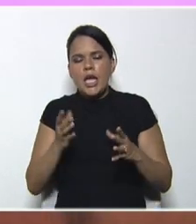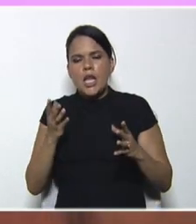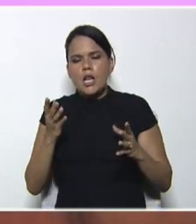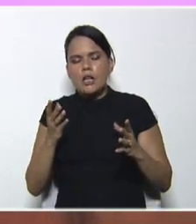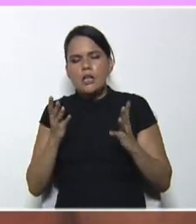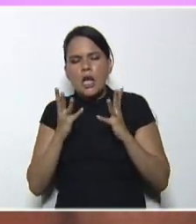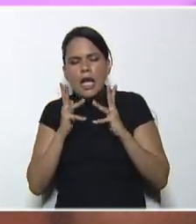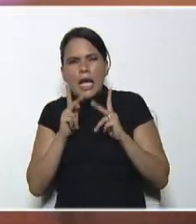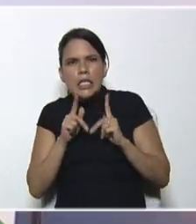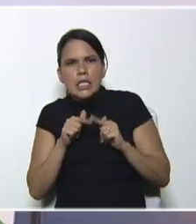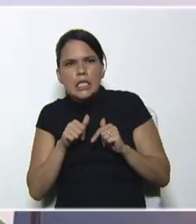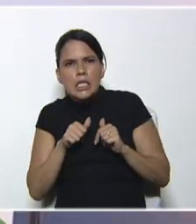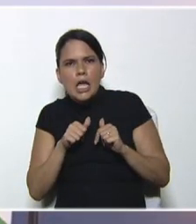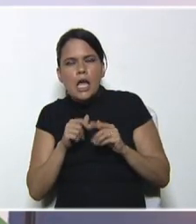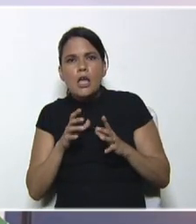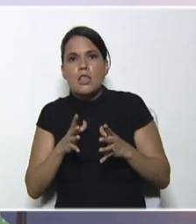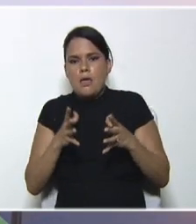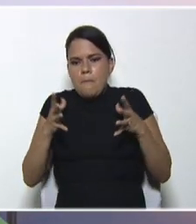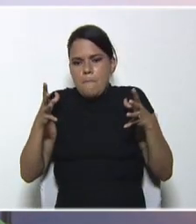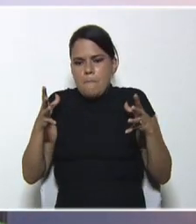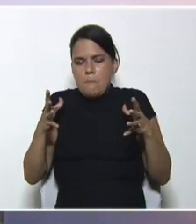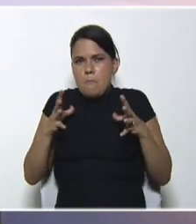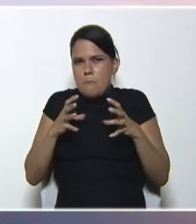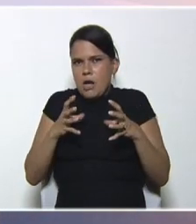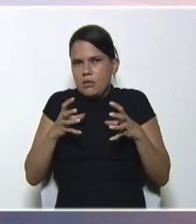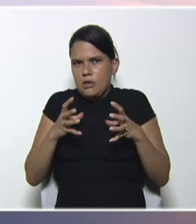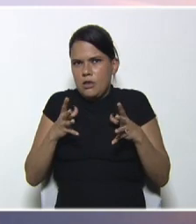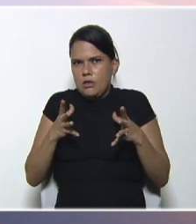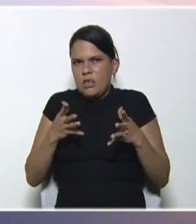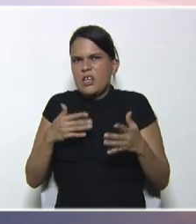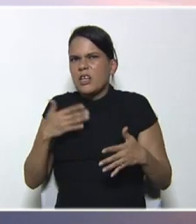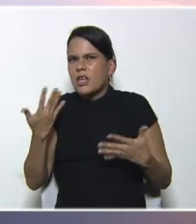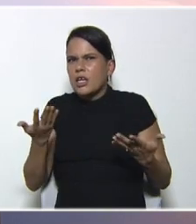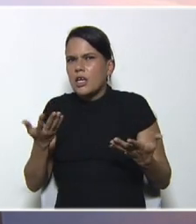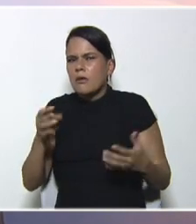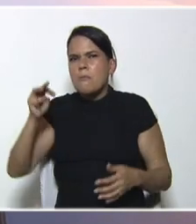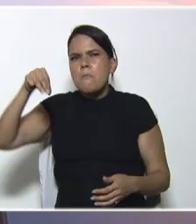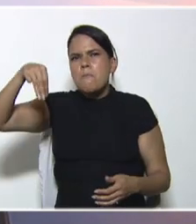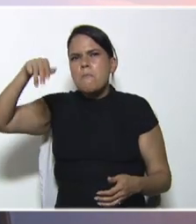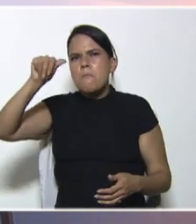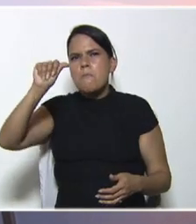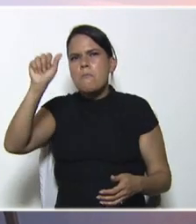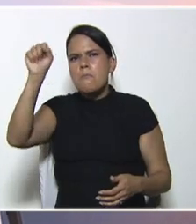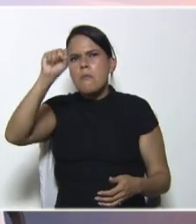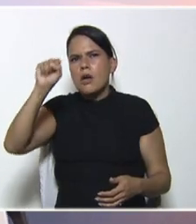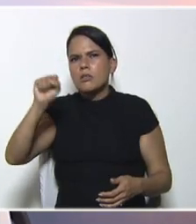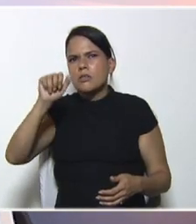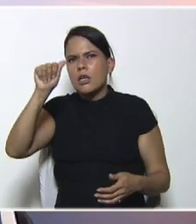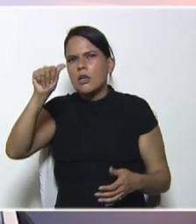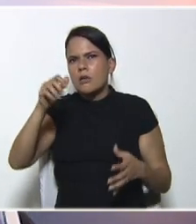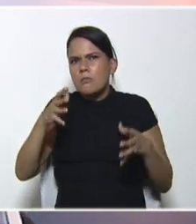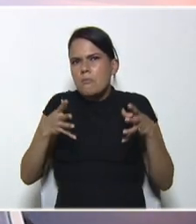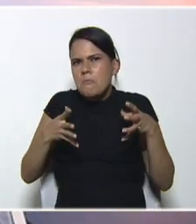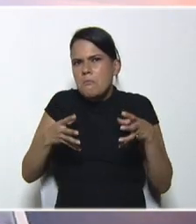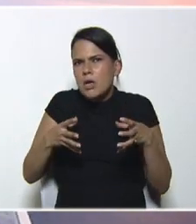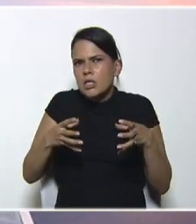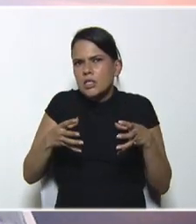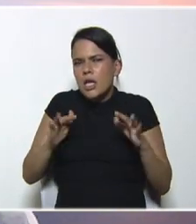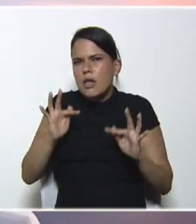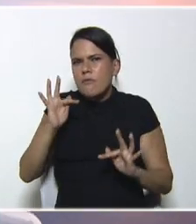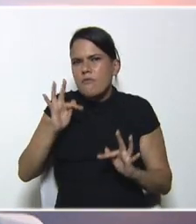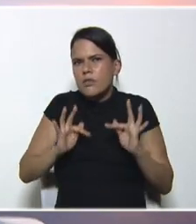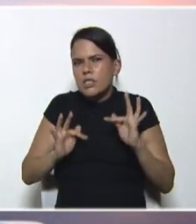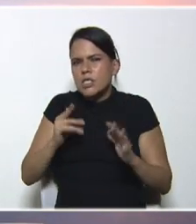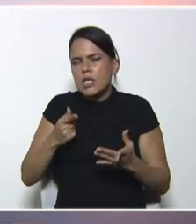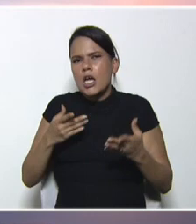cantidad de masa. ¿Qué es masa? ¿Saben en casa qué es masa? En los referentes teóricos en física, cuando